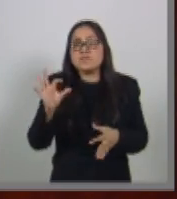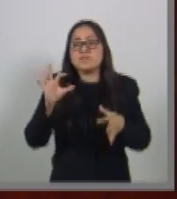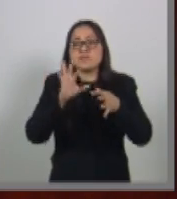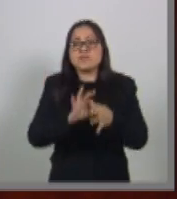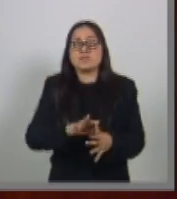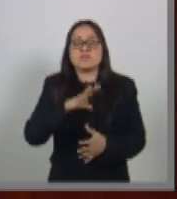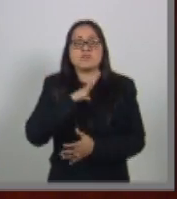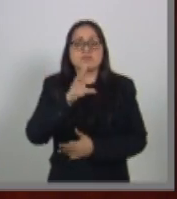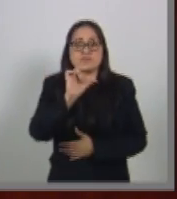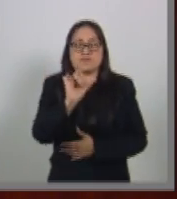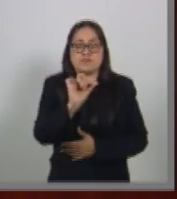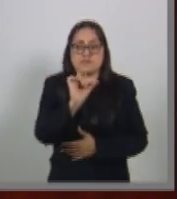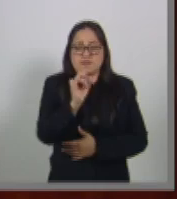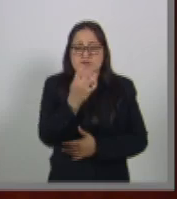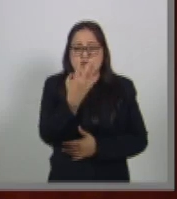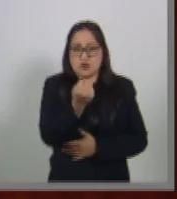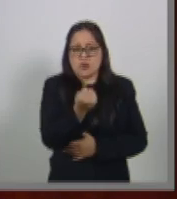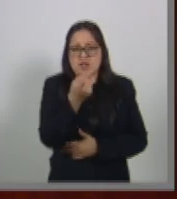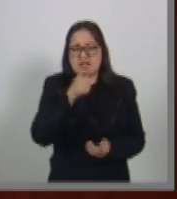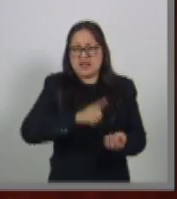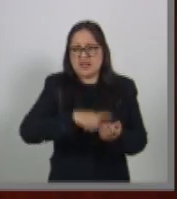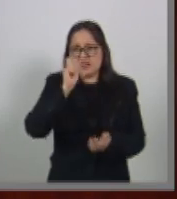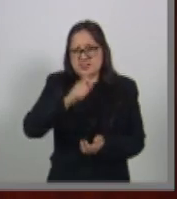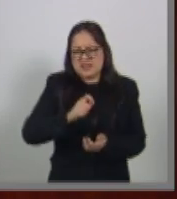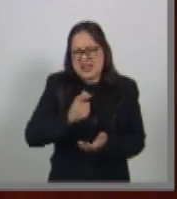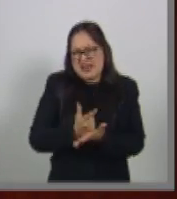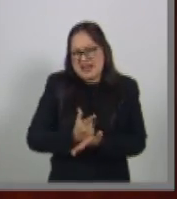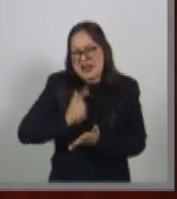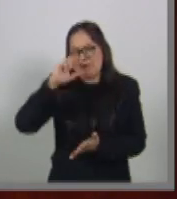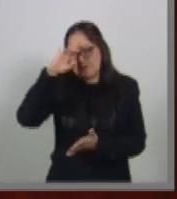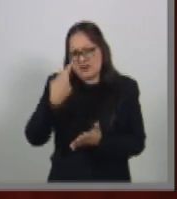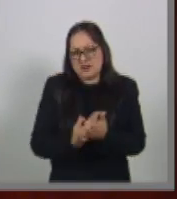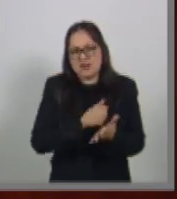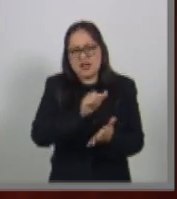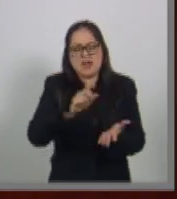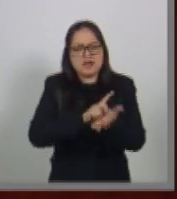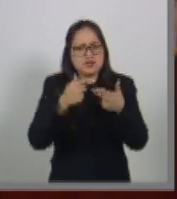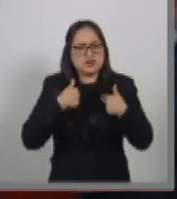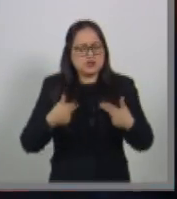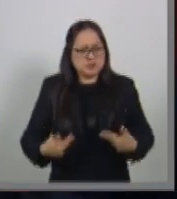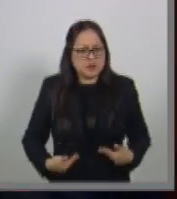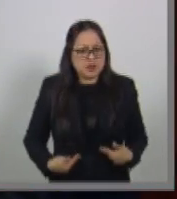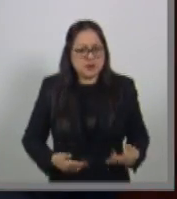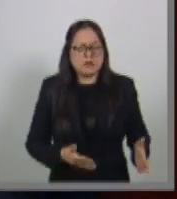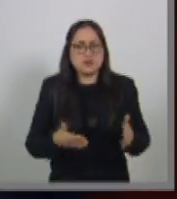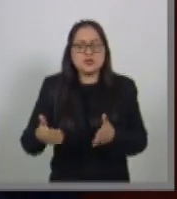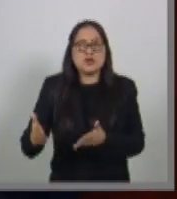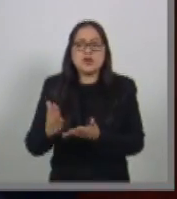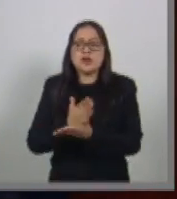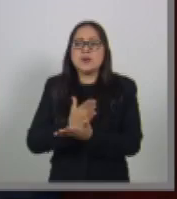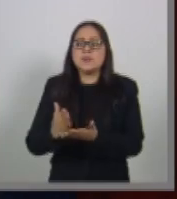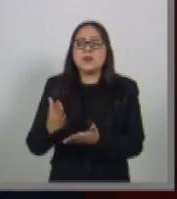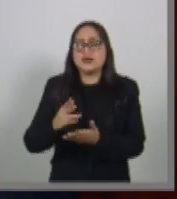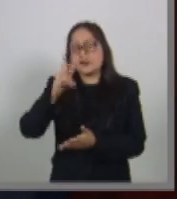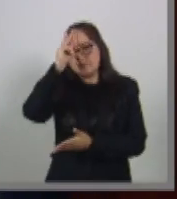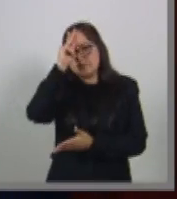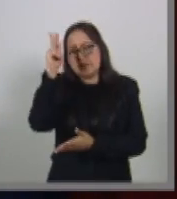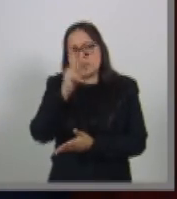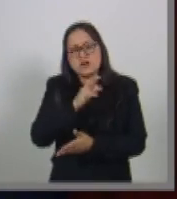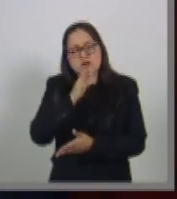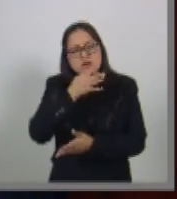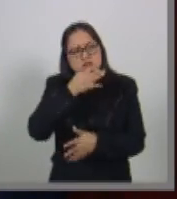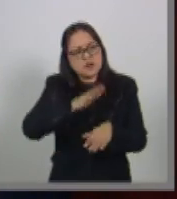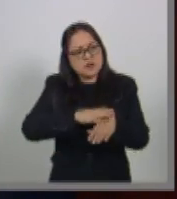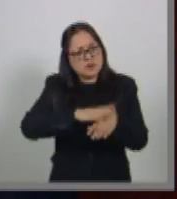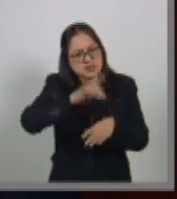29 han sido procedimientos por violaciones graves a los derechos humanos. Además, la recomendación más antigua,